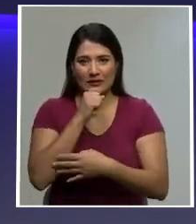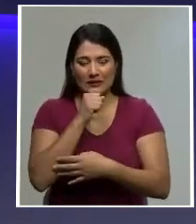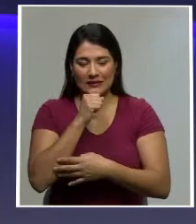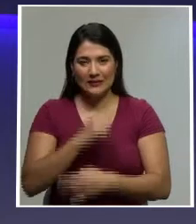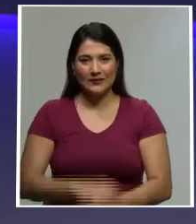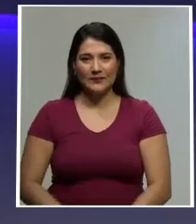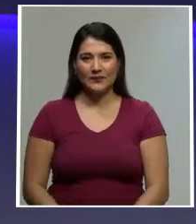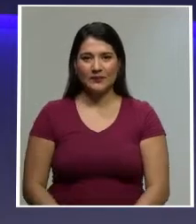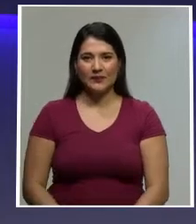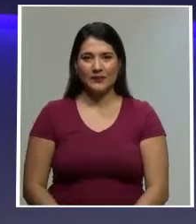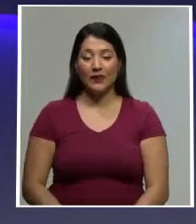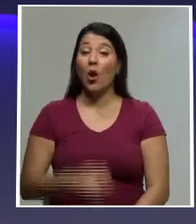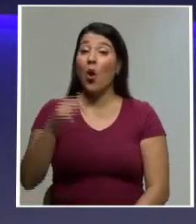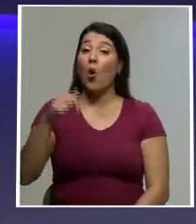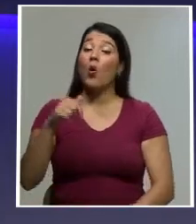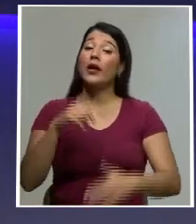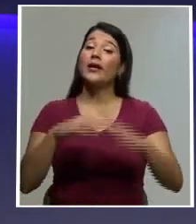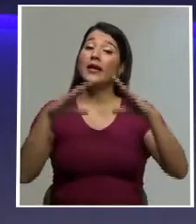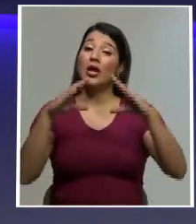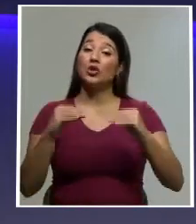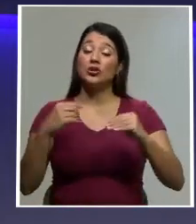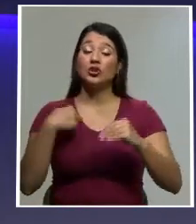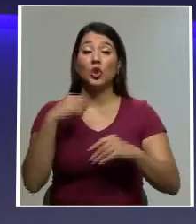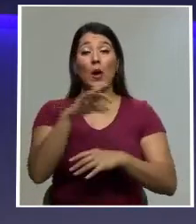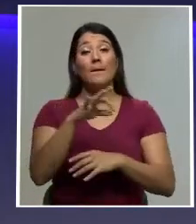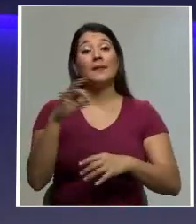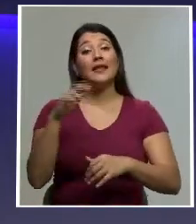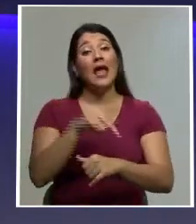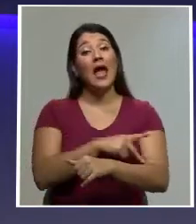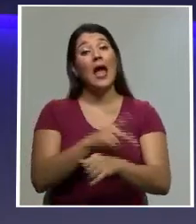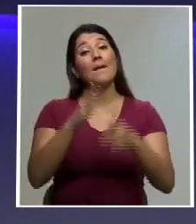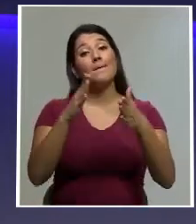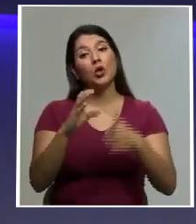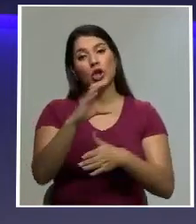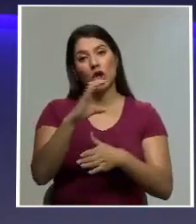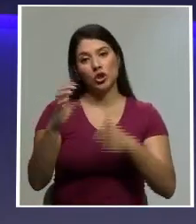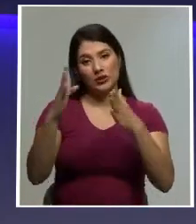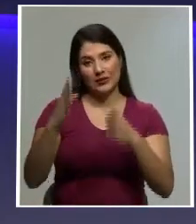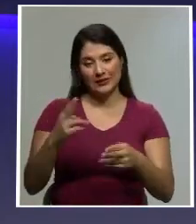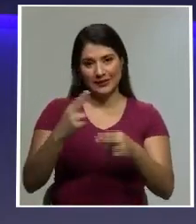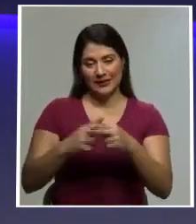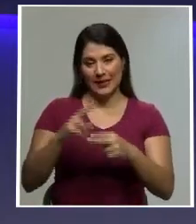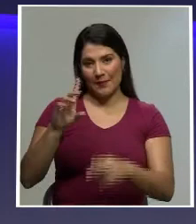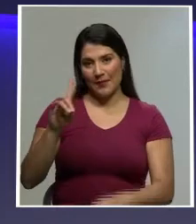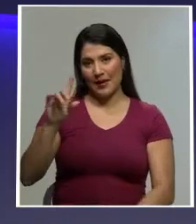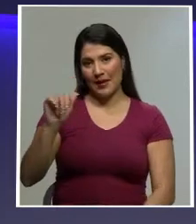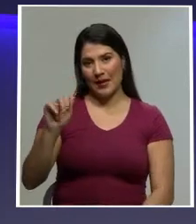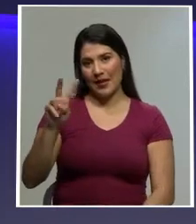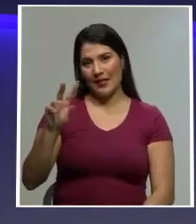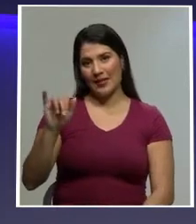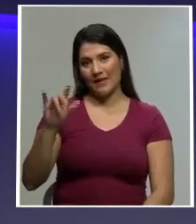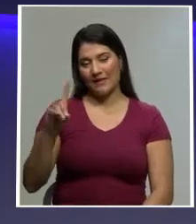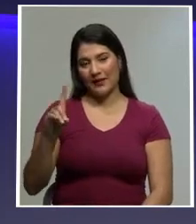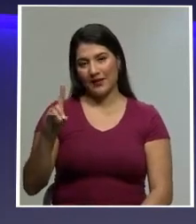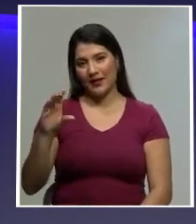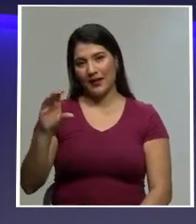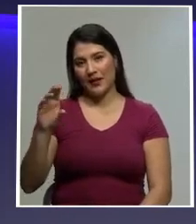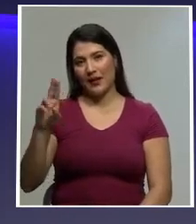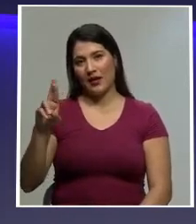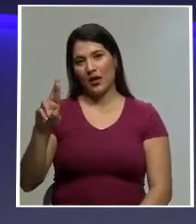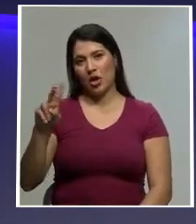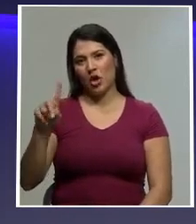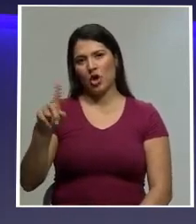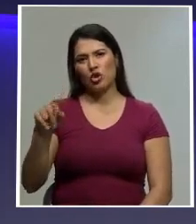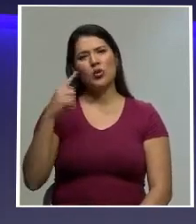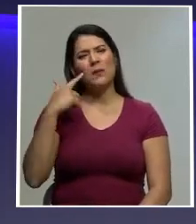Esta noche invité al talentoso poeta costarricense David Cruz para hablar de eso que no sirve para